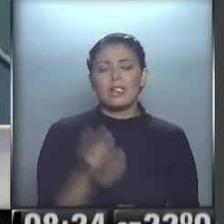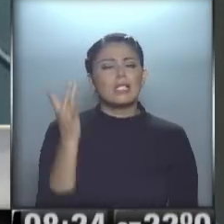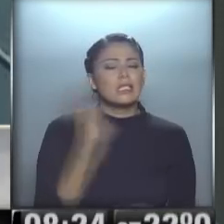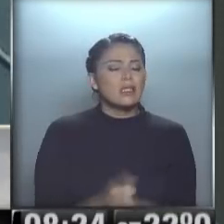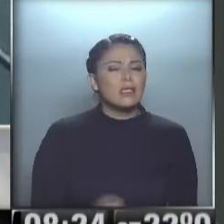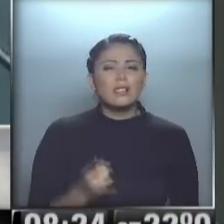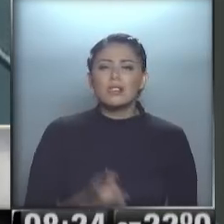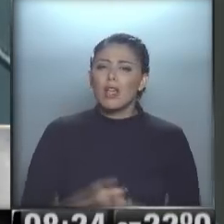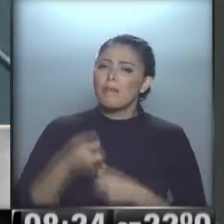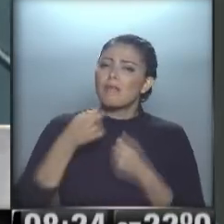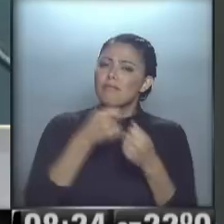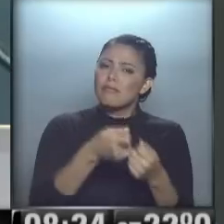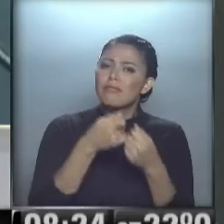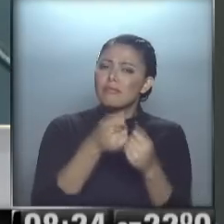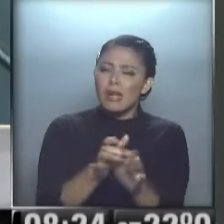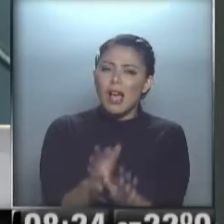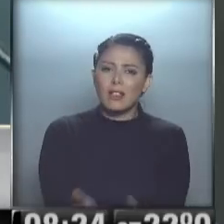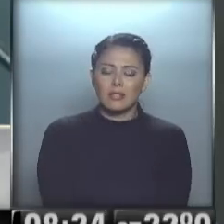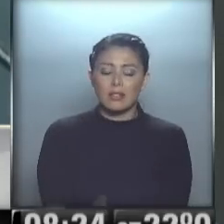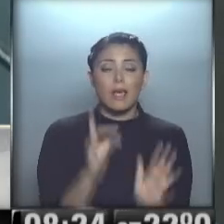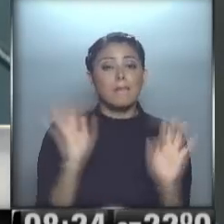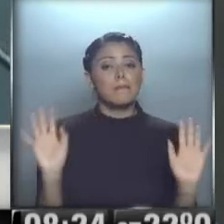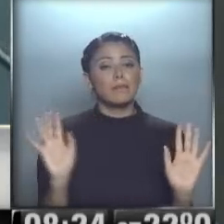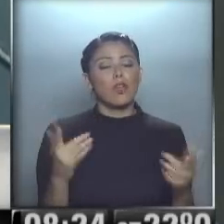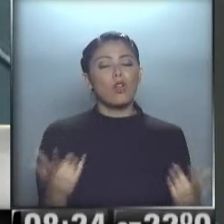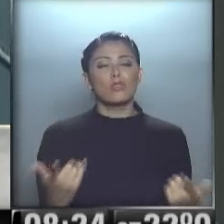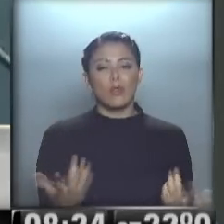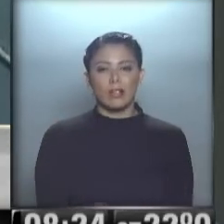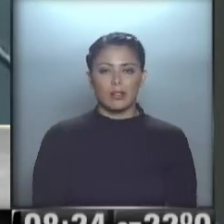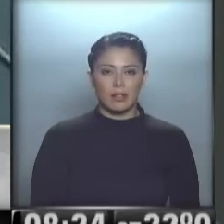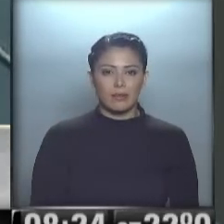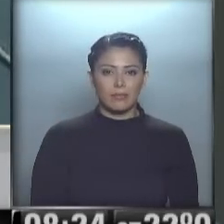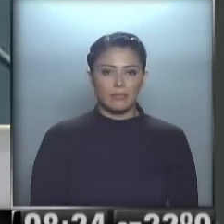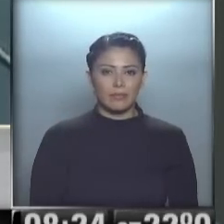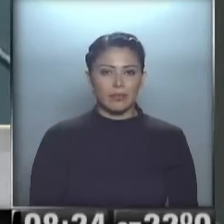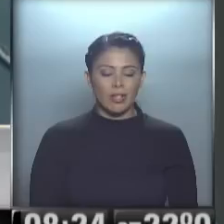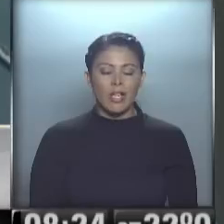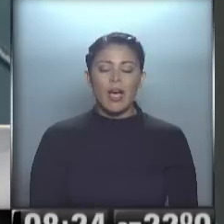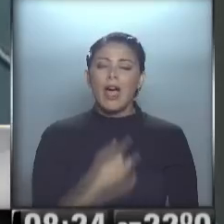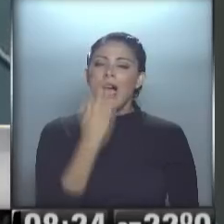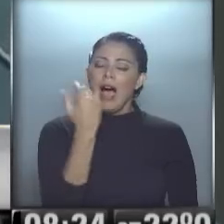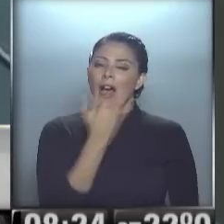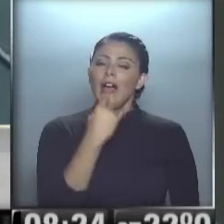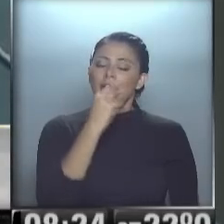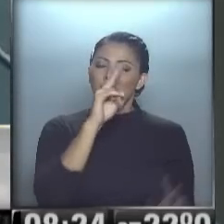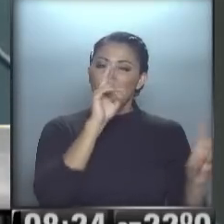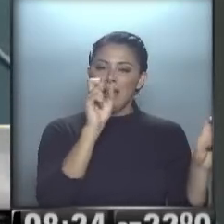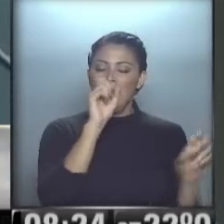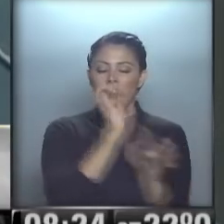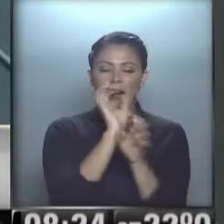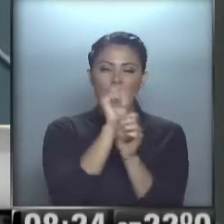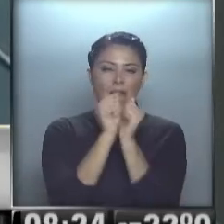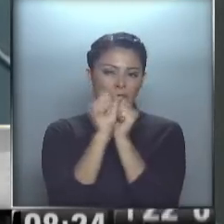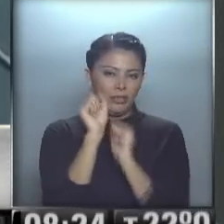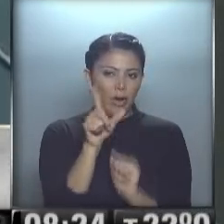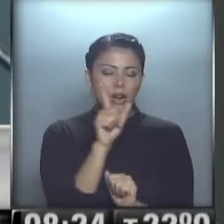eh orientaciones de estas características Pero afortunadamente en lo que se denomina su historial